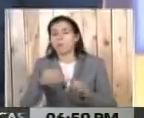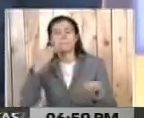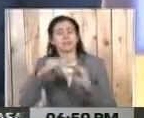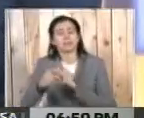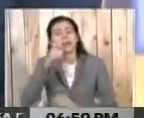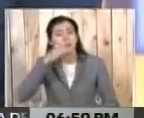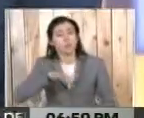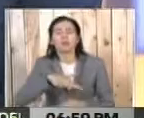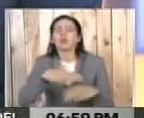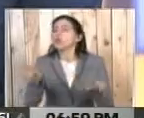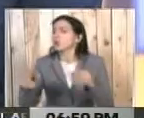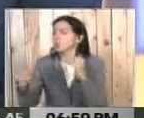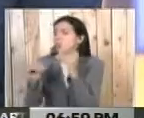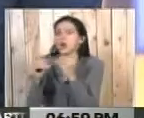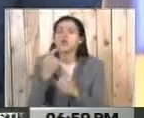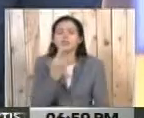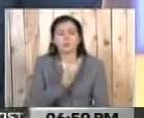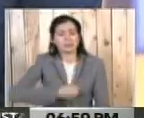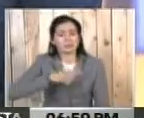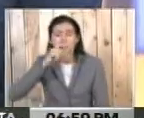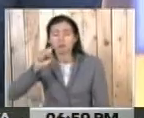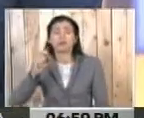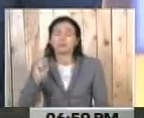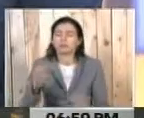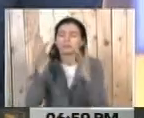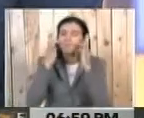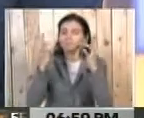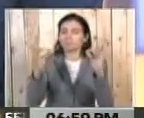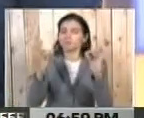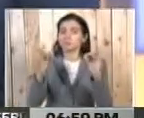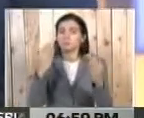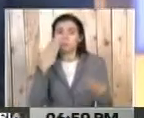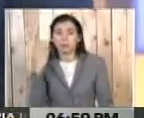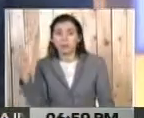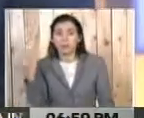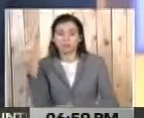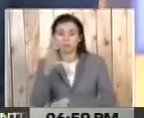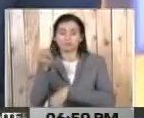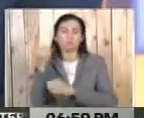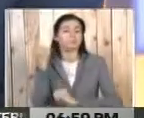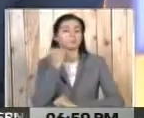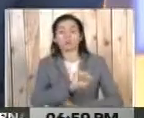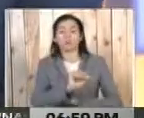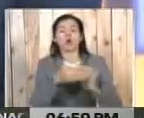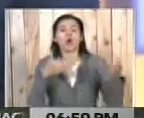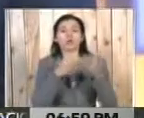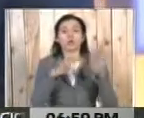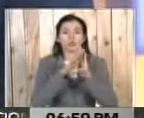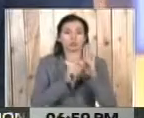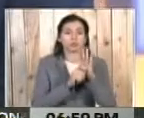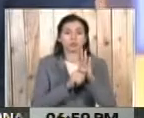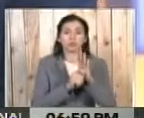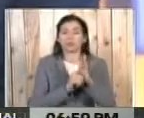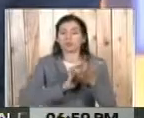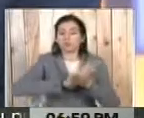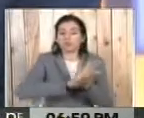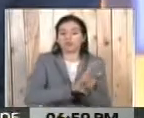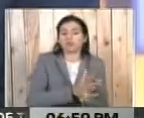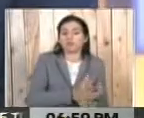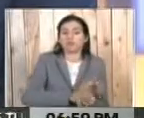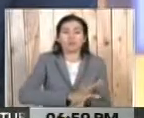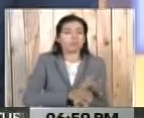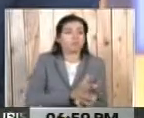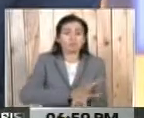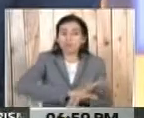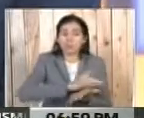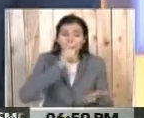mensaje de alerta. Estamos ante un poder que se ha rebelado contra la Constitución, que está pisoteando el régimen